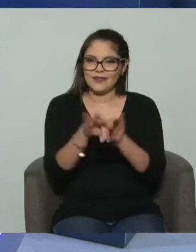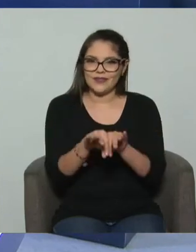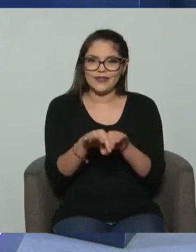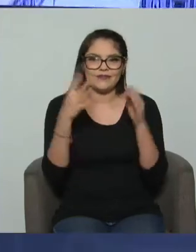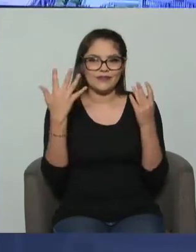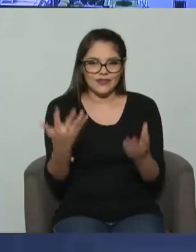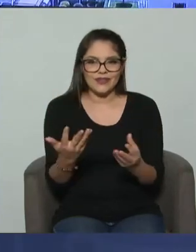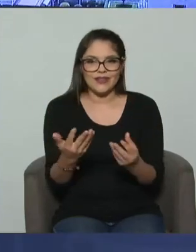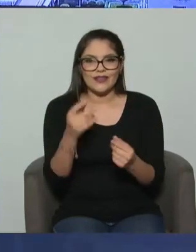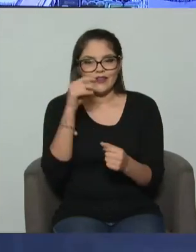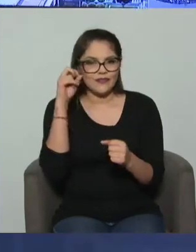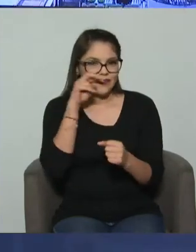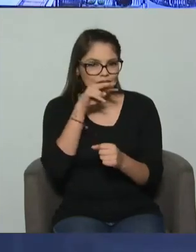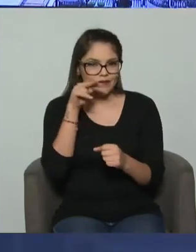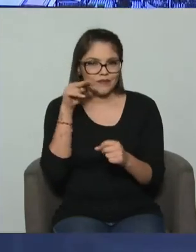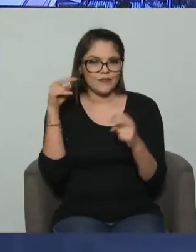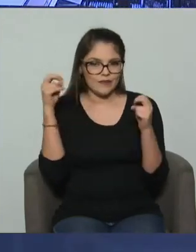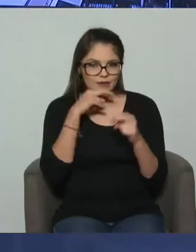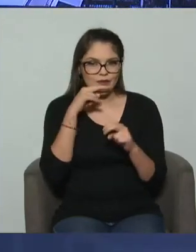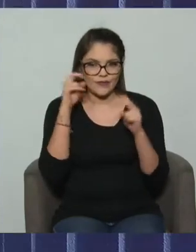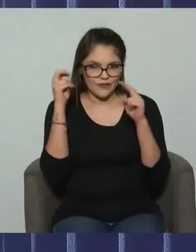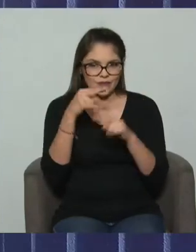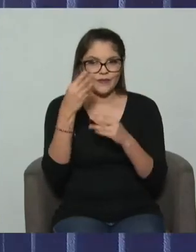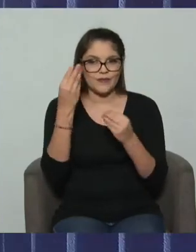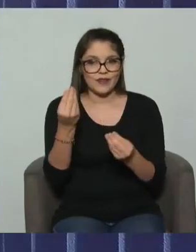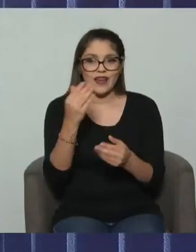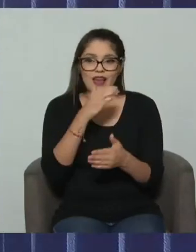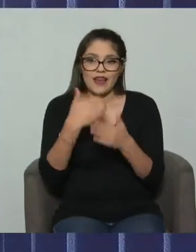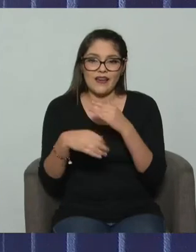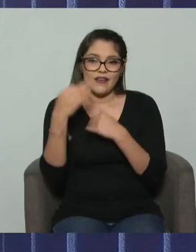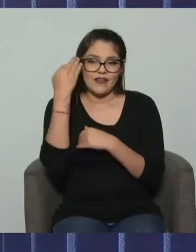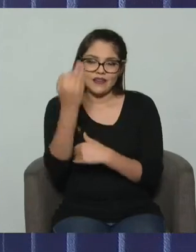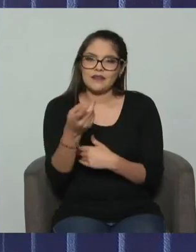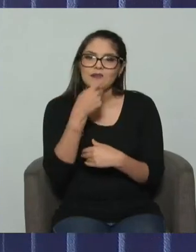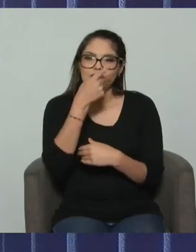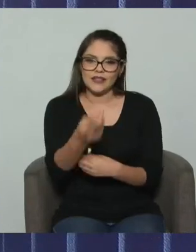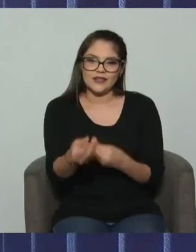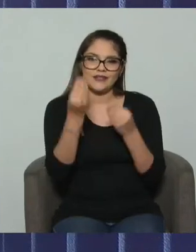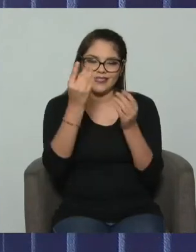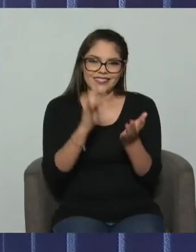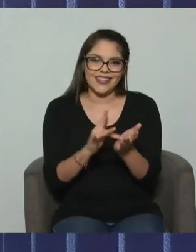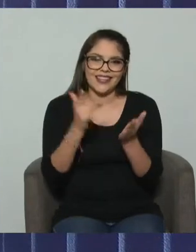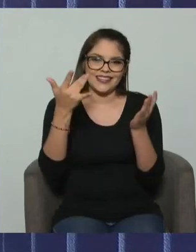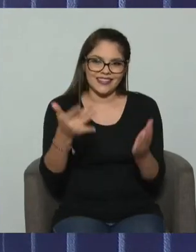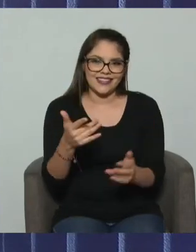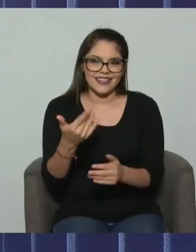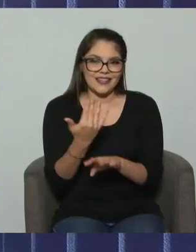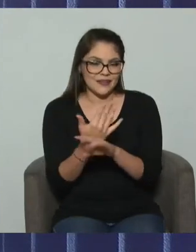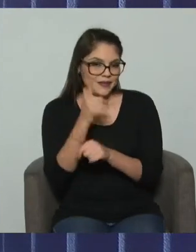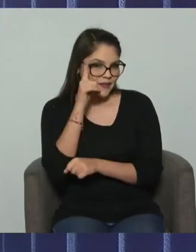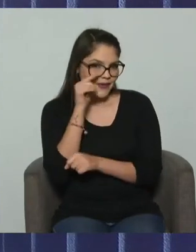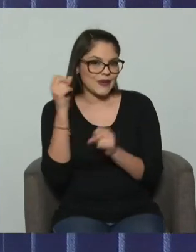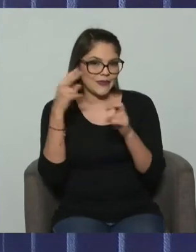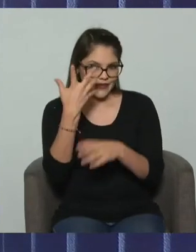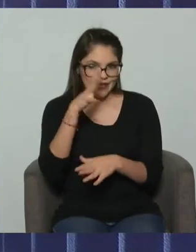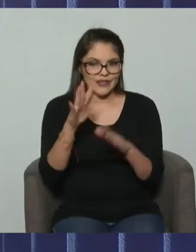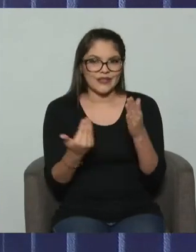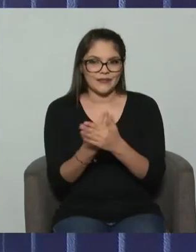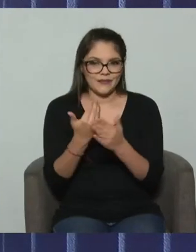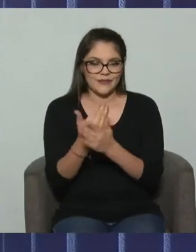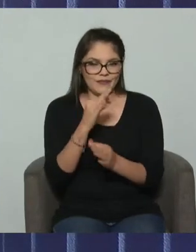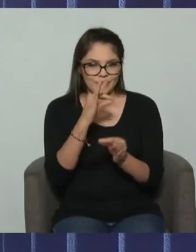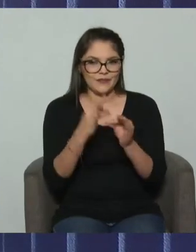familia. Sí, En la escuela, nuestros profesores. sí. Nuestros profesores ya les hemos echado